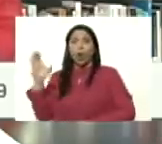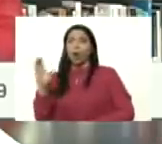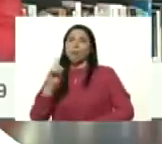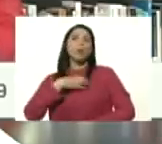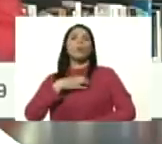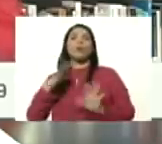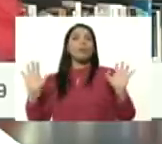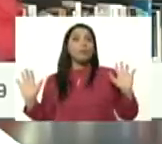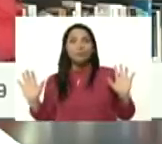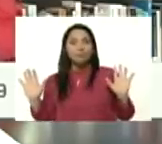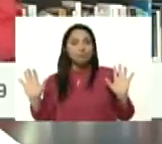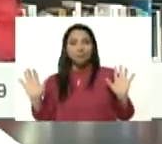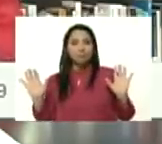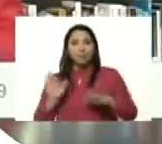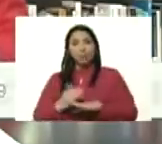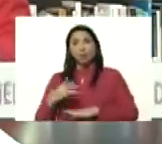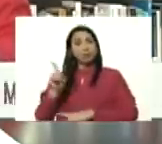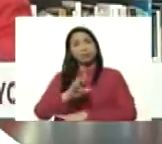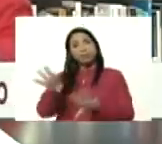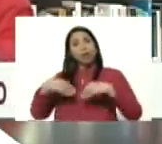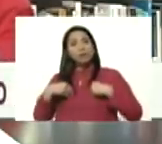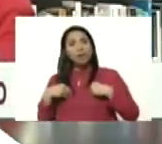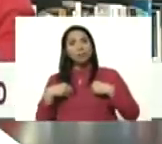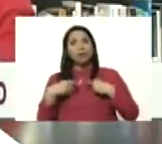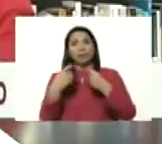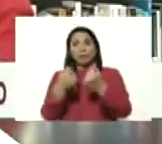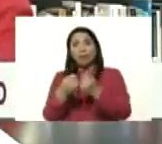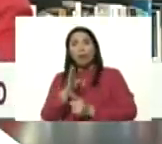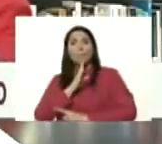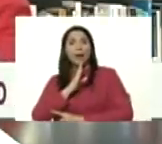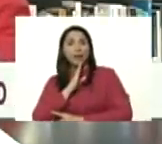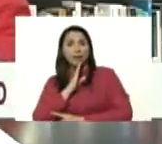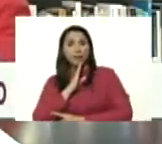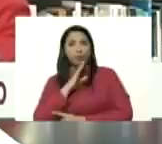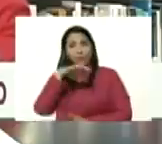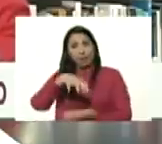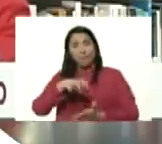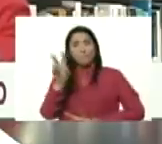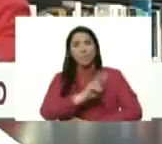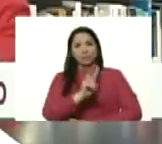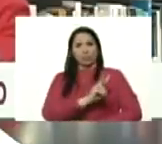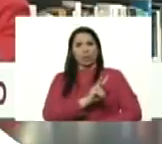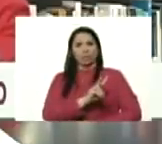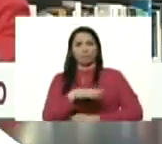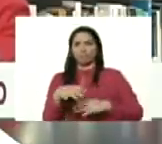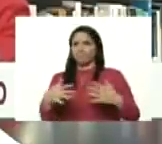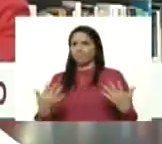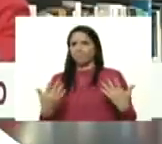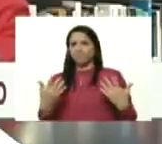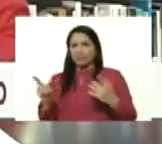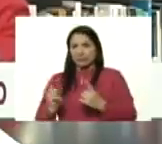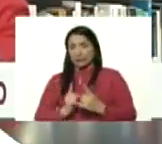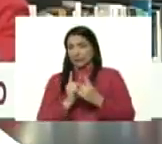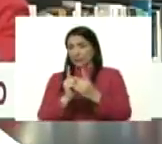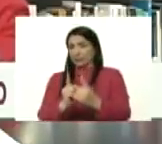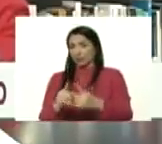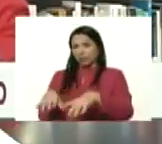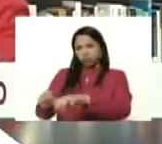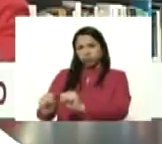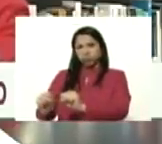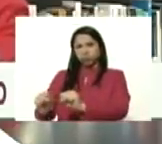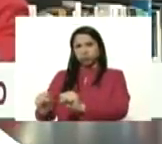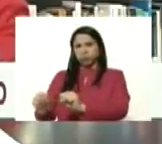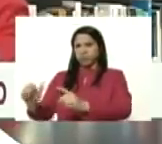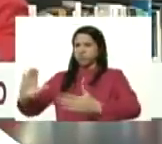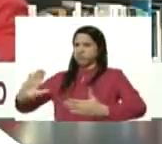puede, porque no aceptan las cuentas bancarias del Estado venezolano, la persecución imperialista